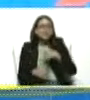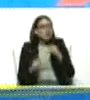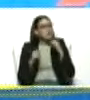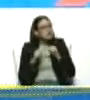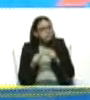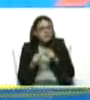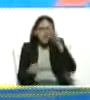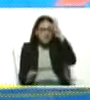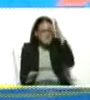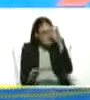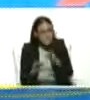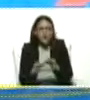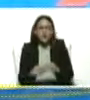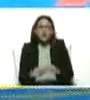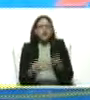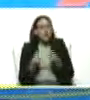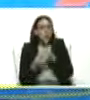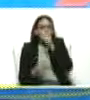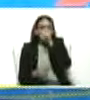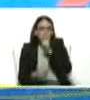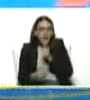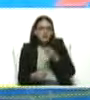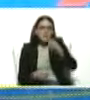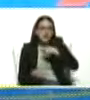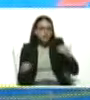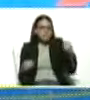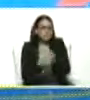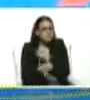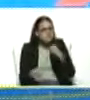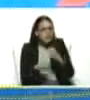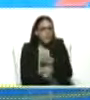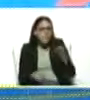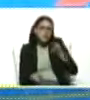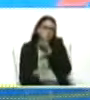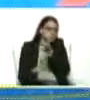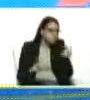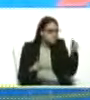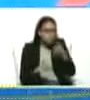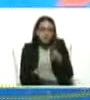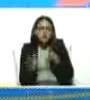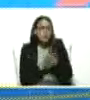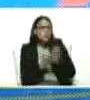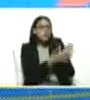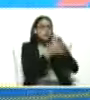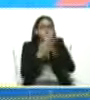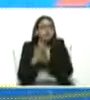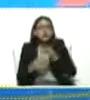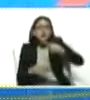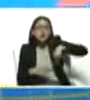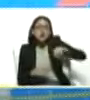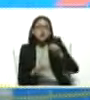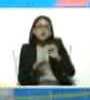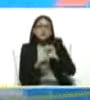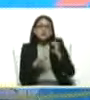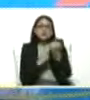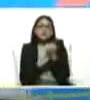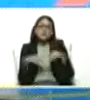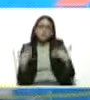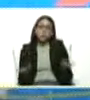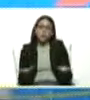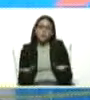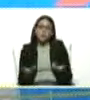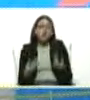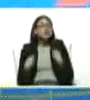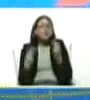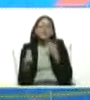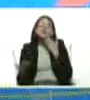con fe en nuestras manos, la capacidad de trabajo de Venezuela. Y yo tengo que agradecerle al